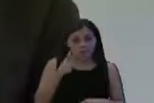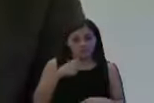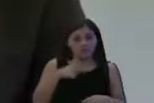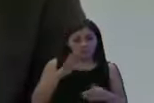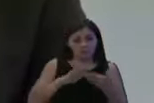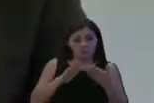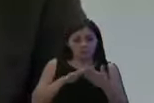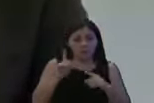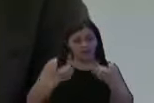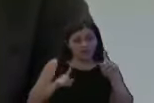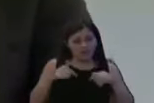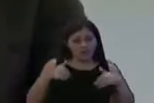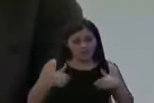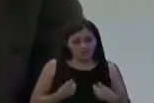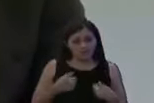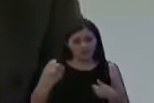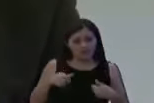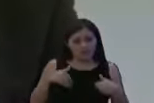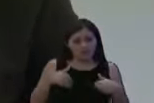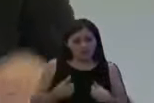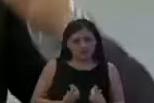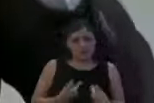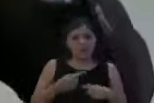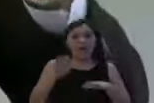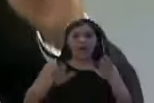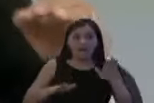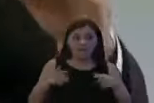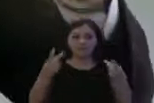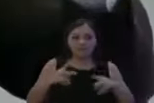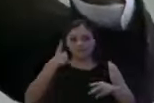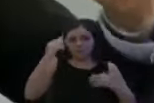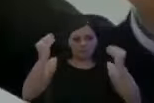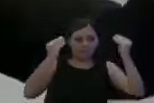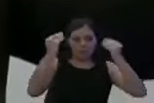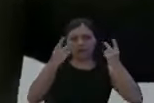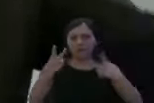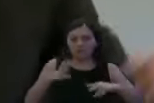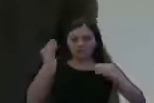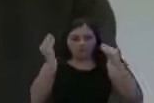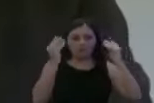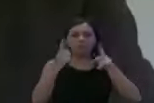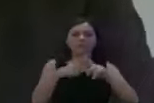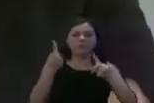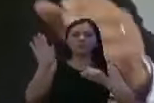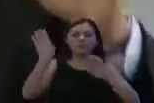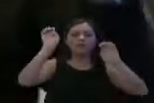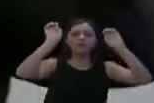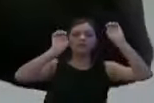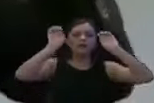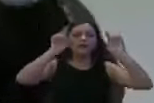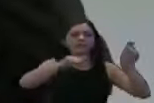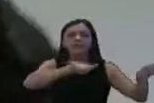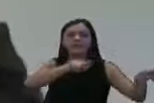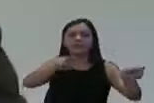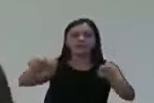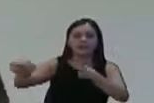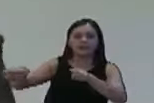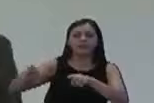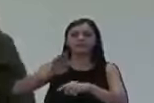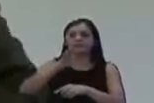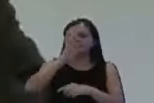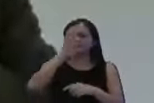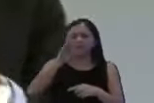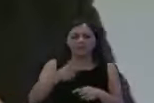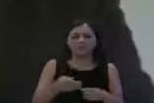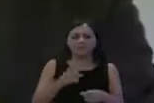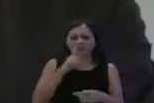angustio algunas veces pero esto recién empieza es la estrategia la movilización permanente el detonante el pretexto fueron las